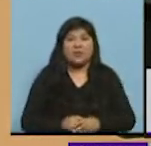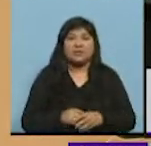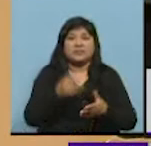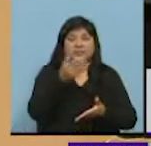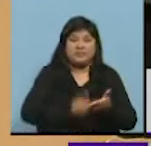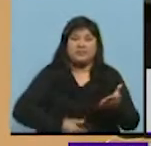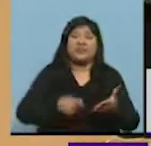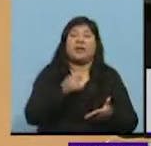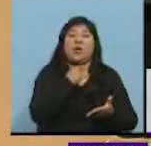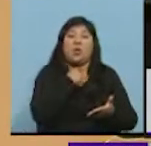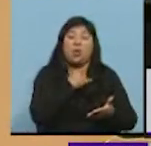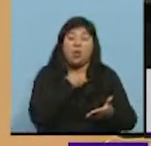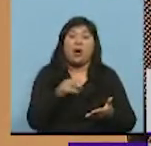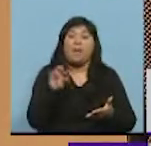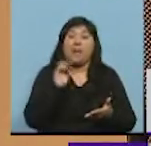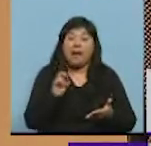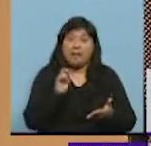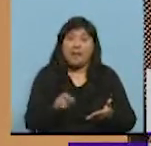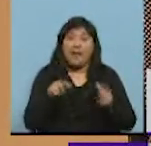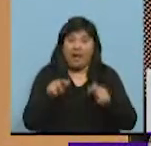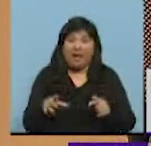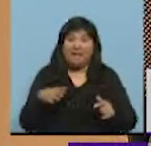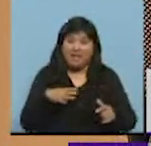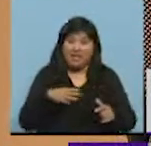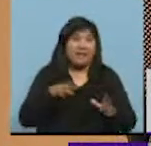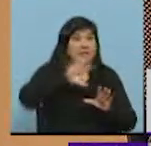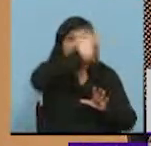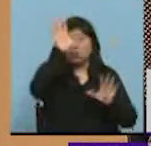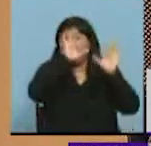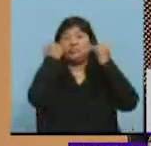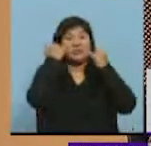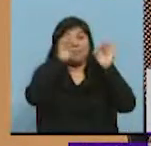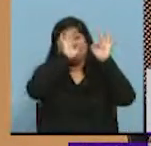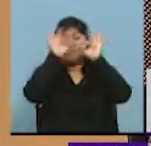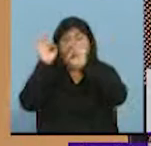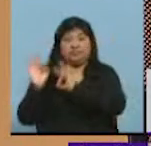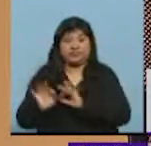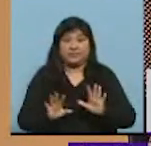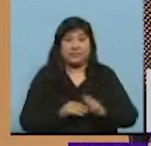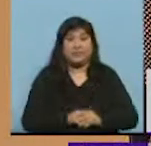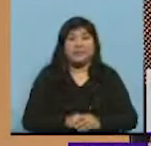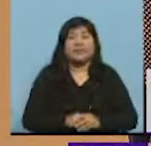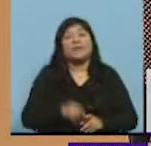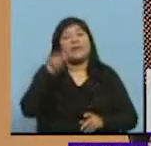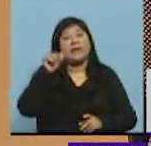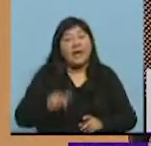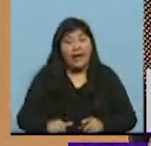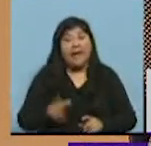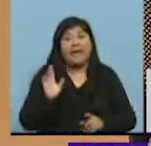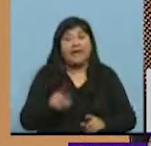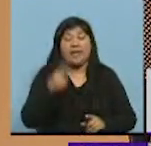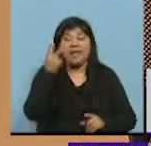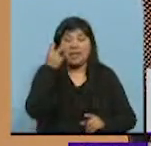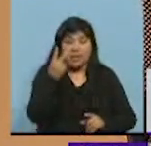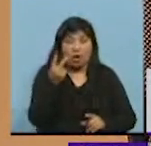palpalá porque han llegado dos es una cuestión nada más de que llegaron dos juntas en vez de una por mes pero a